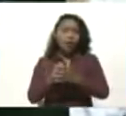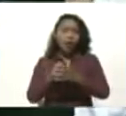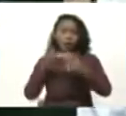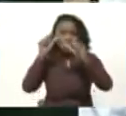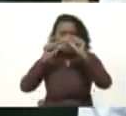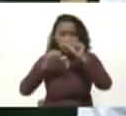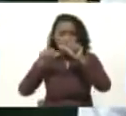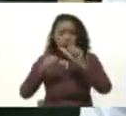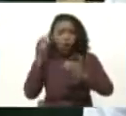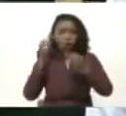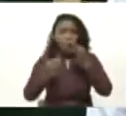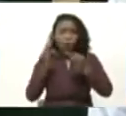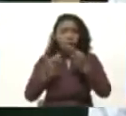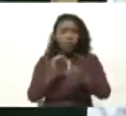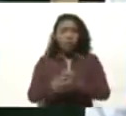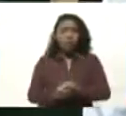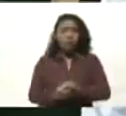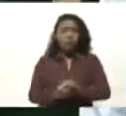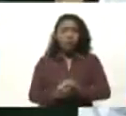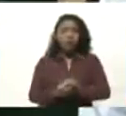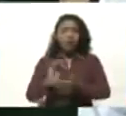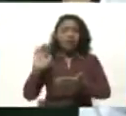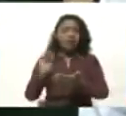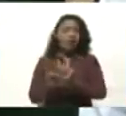los abogados.